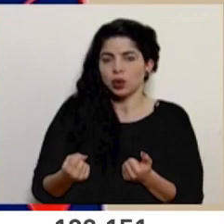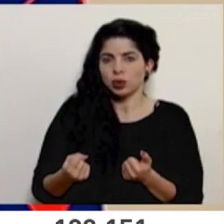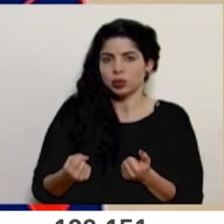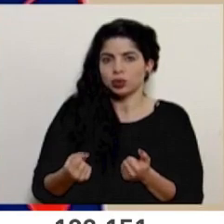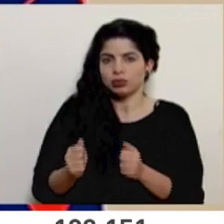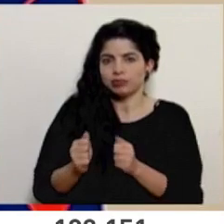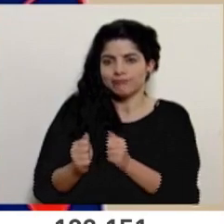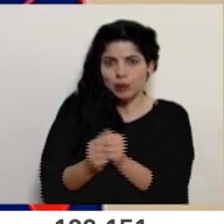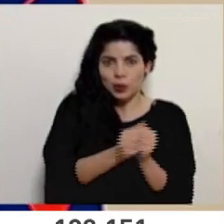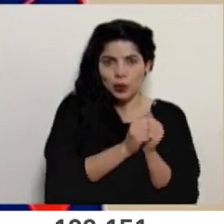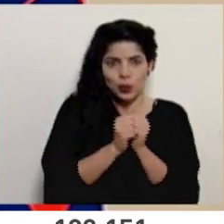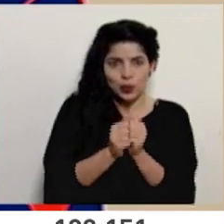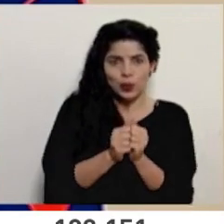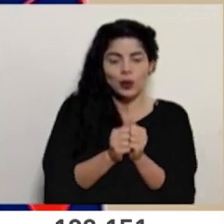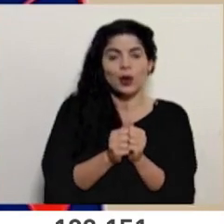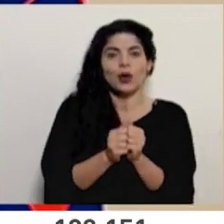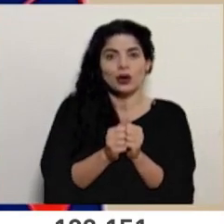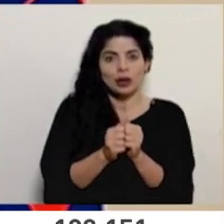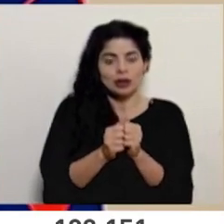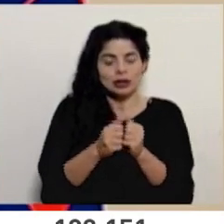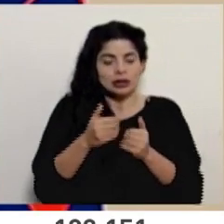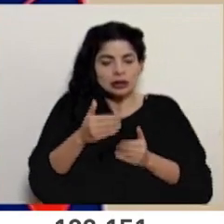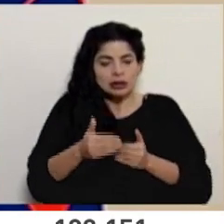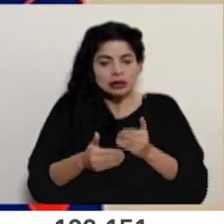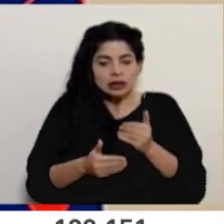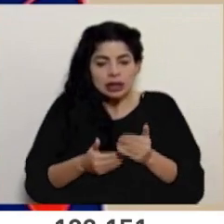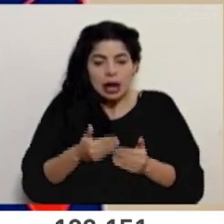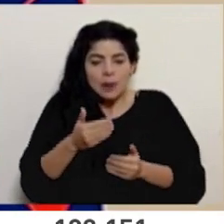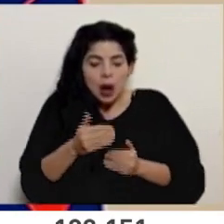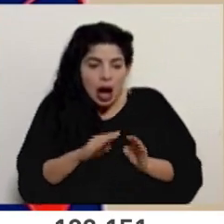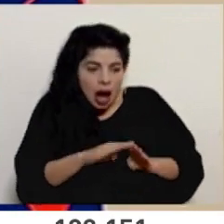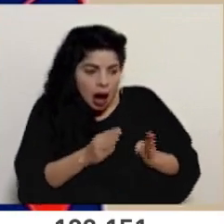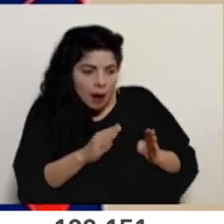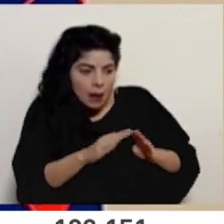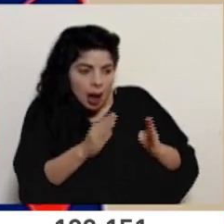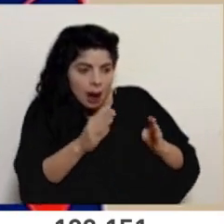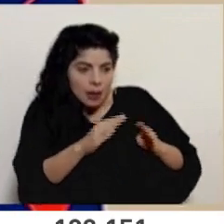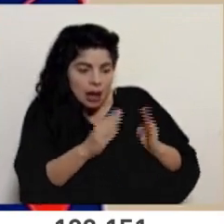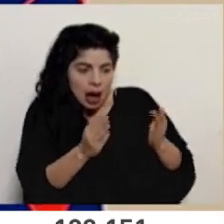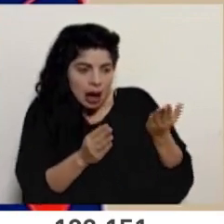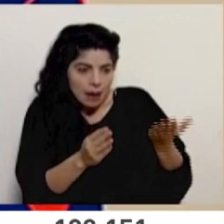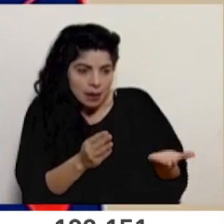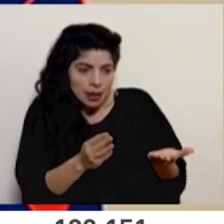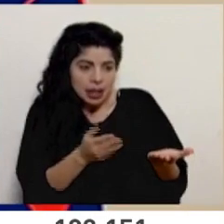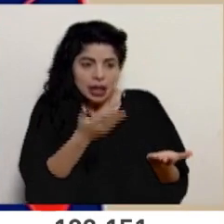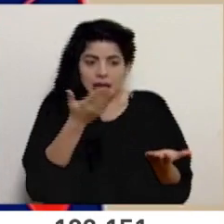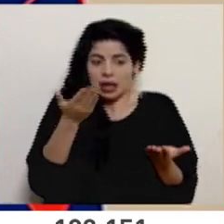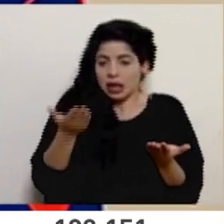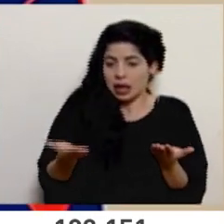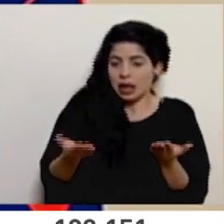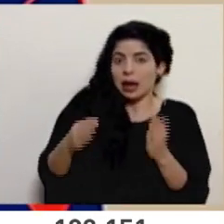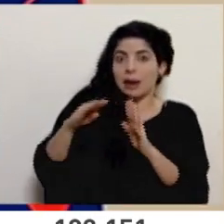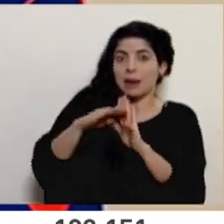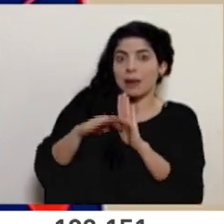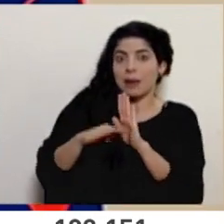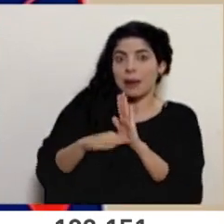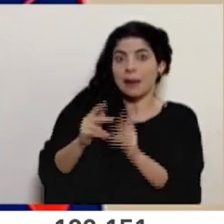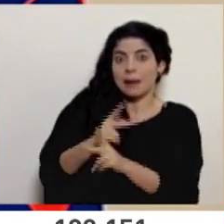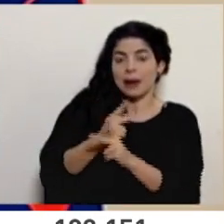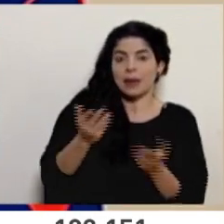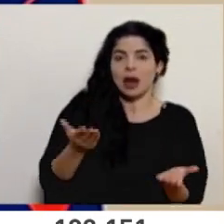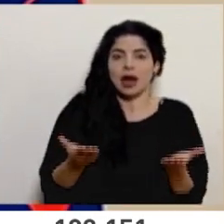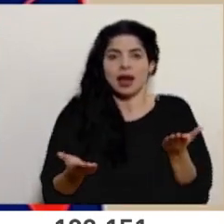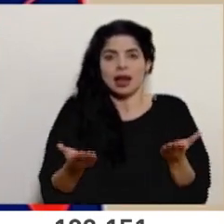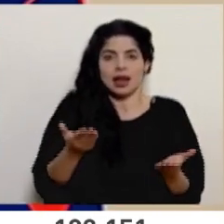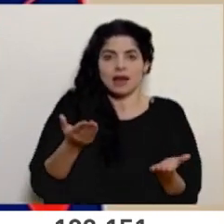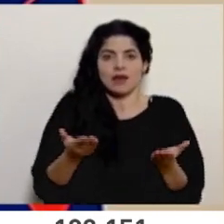y saliendo equilibradamente entre los procesos de apertura y también las medidas de prevención. Un